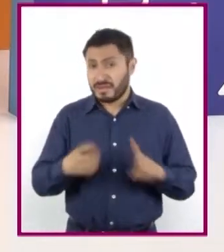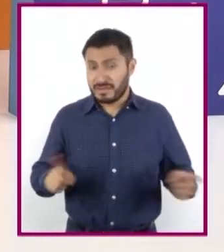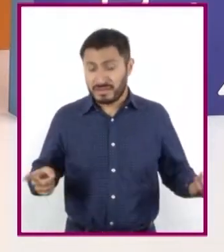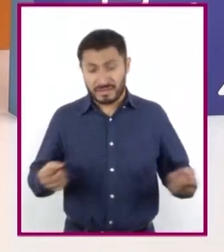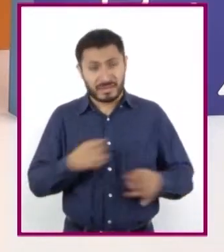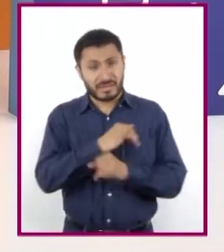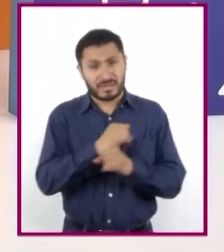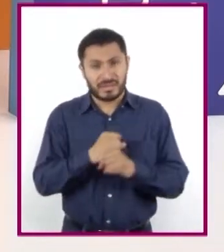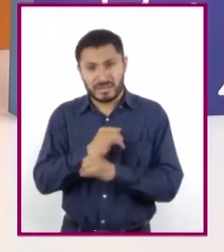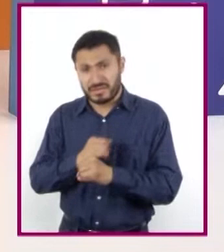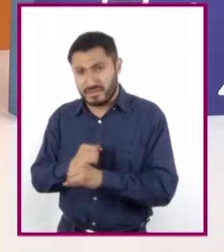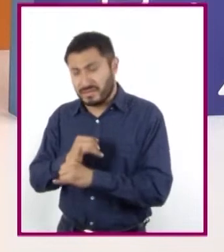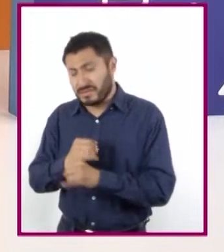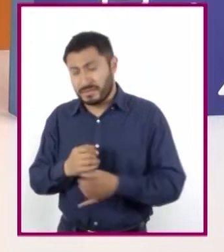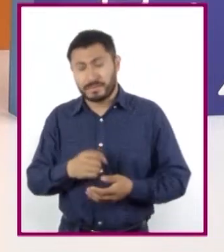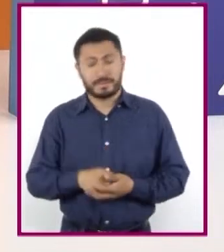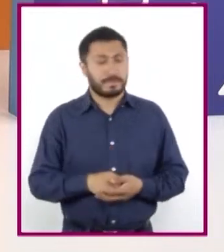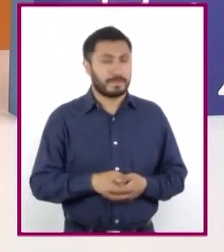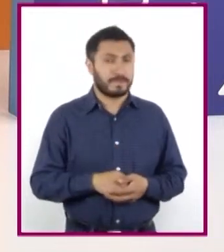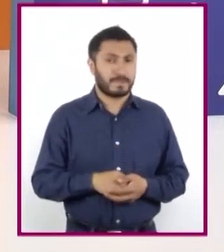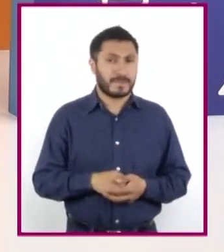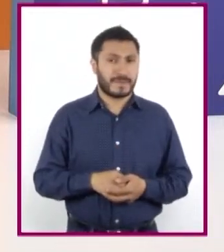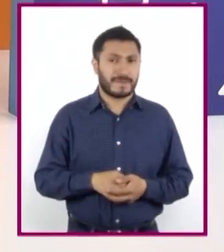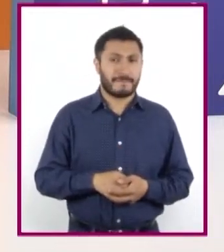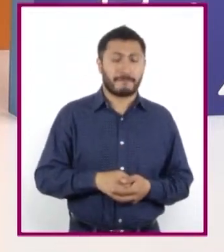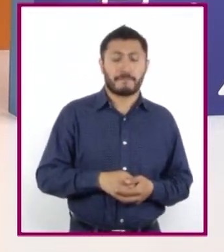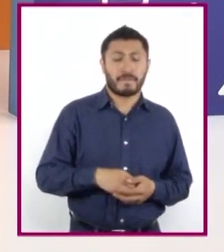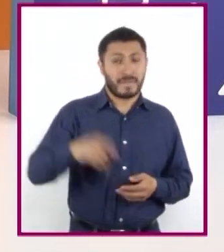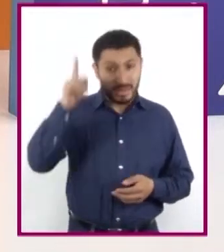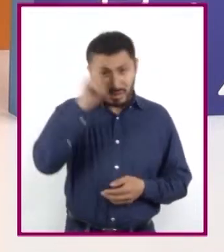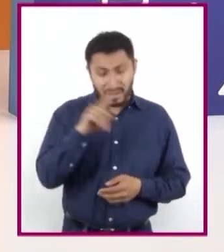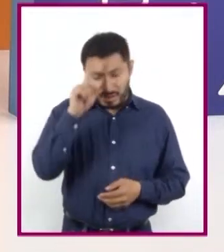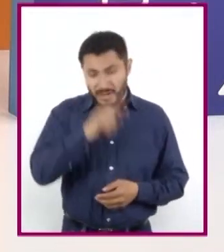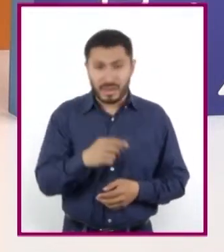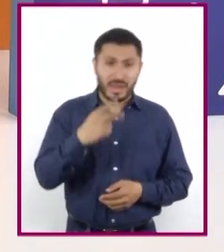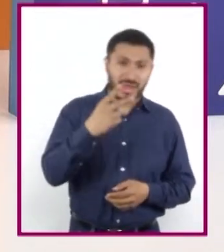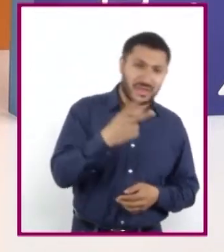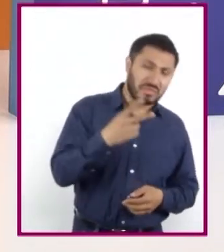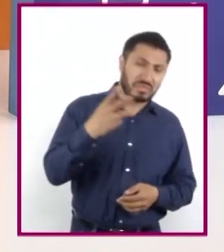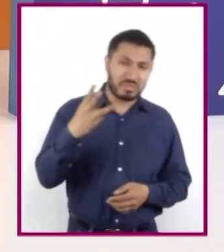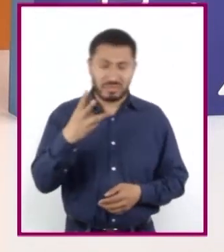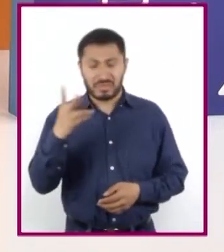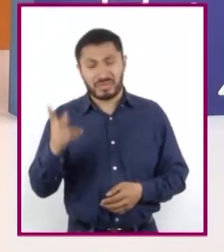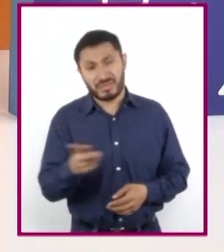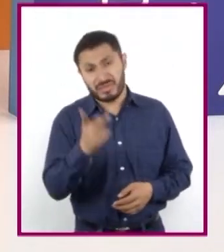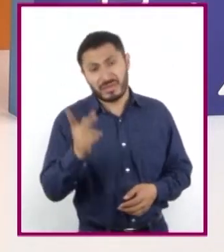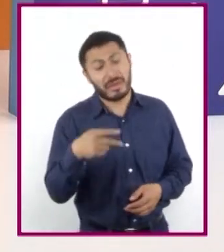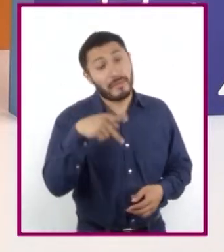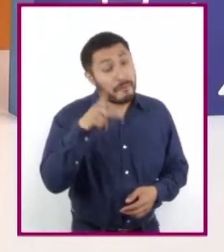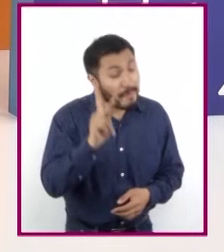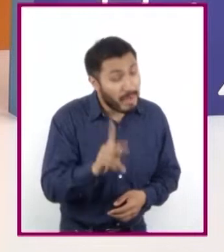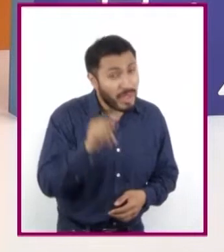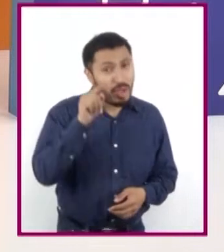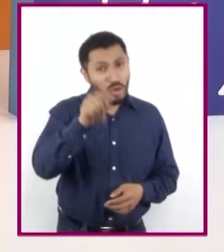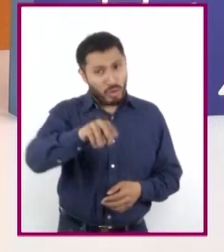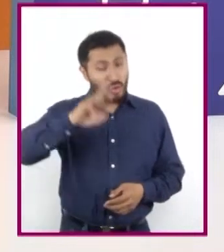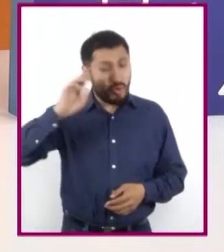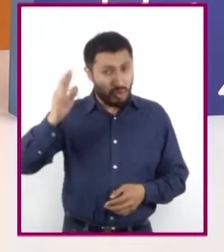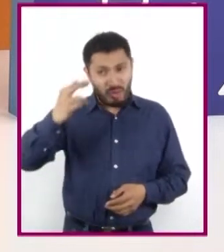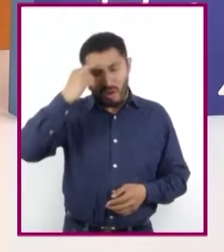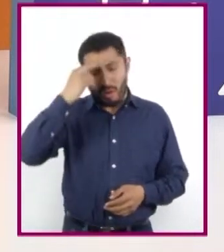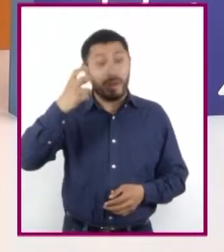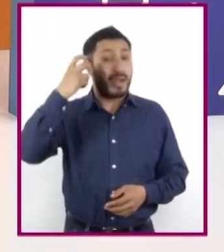Se sugiere que formulen 2 o 3 interrogantes, pero es importante que consideren si las preguntas